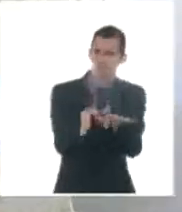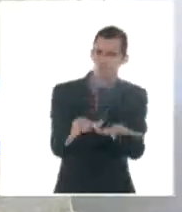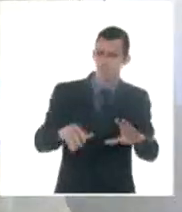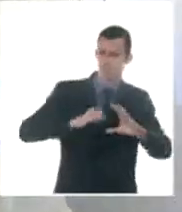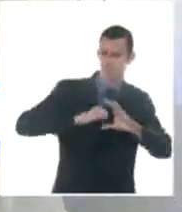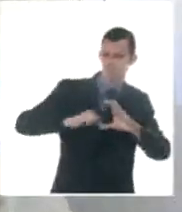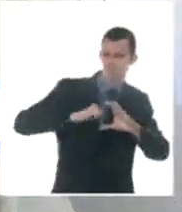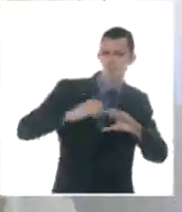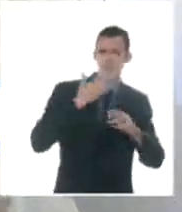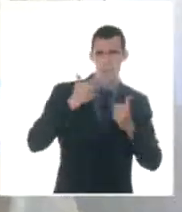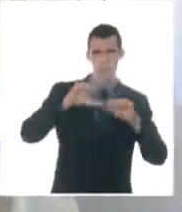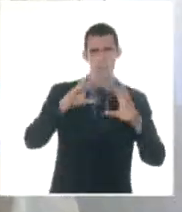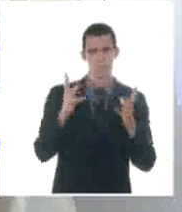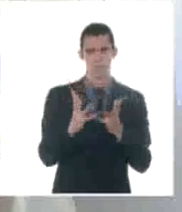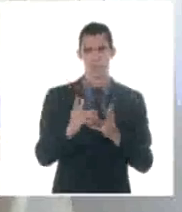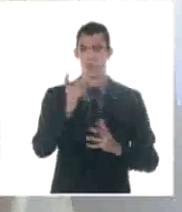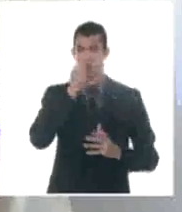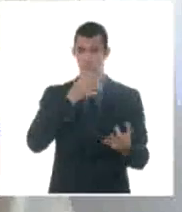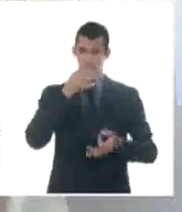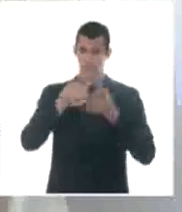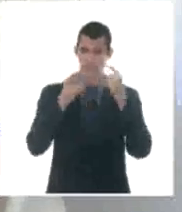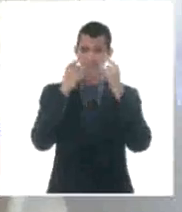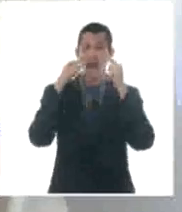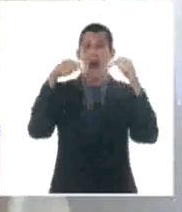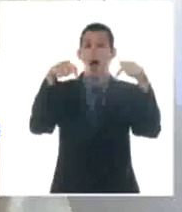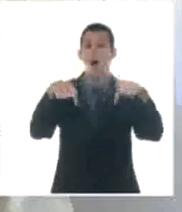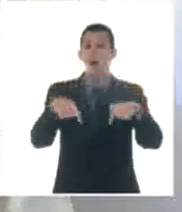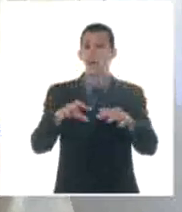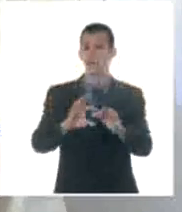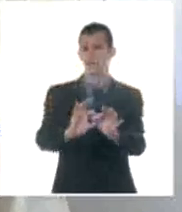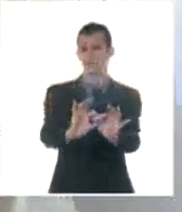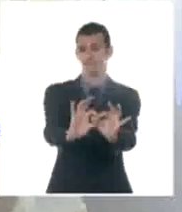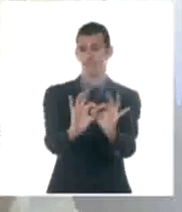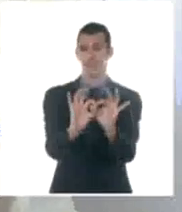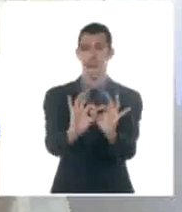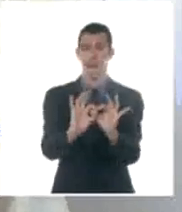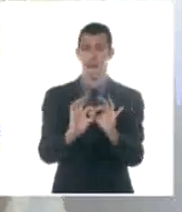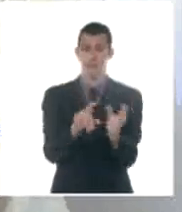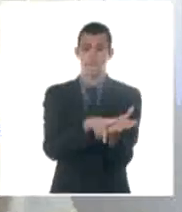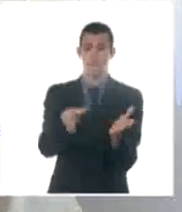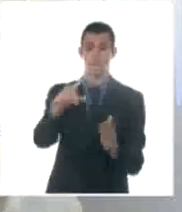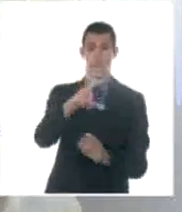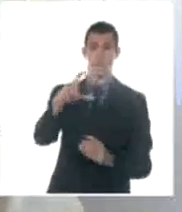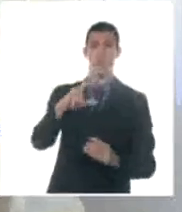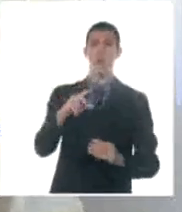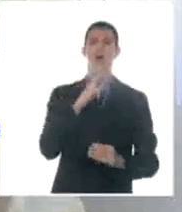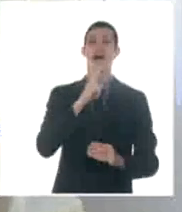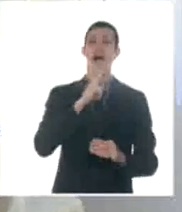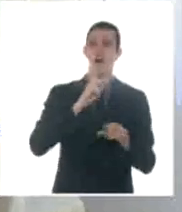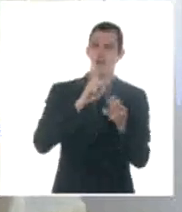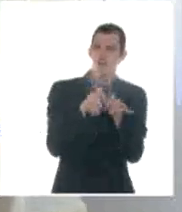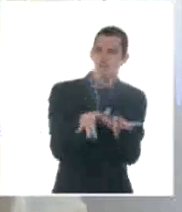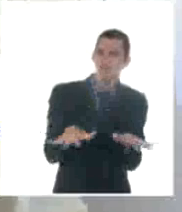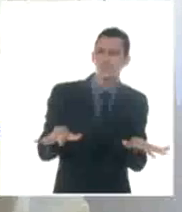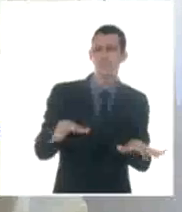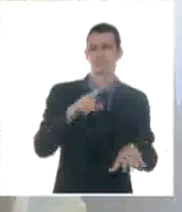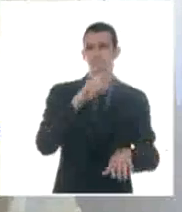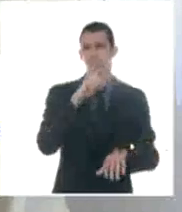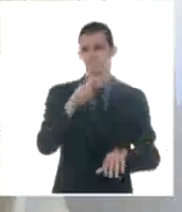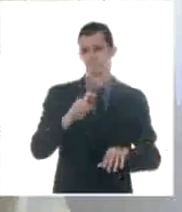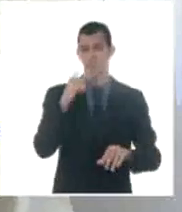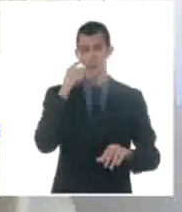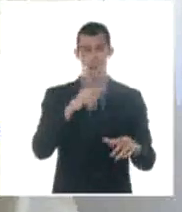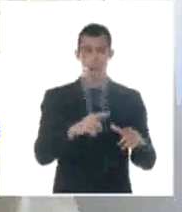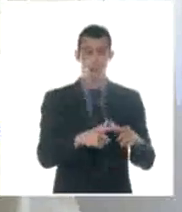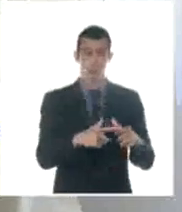En este minuto la provincia está severamente afectada por la sequía. Tanto el llenado total de la provincia, que está a un 24,9%,